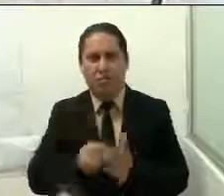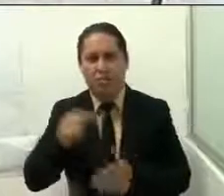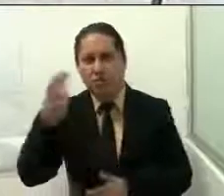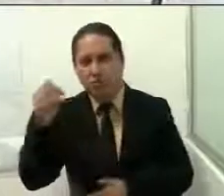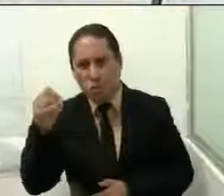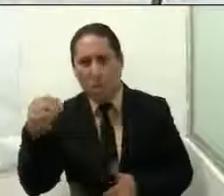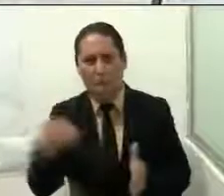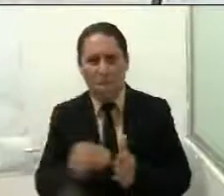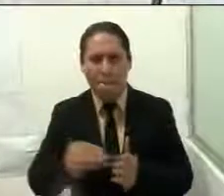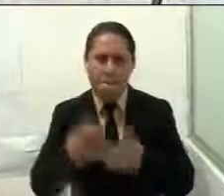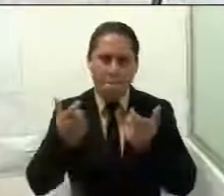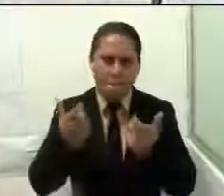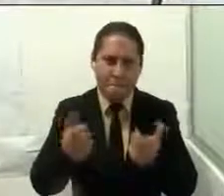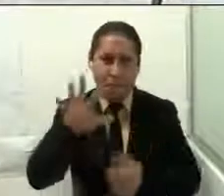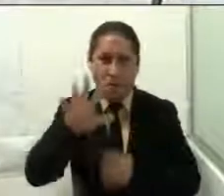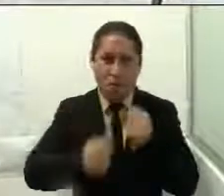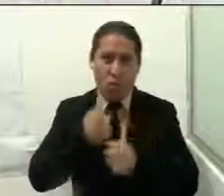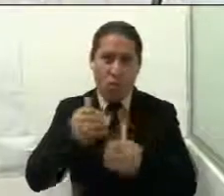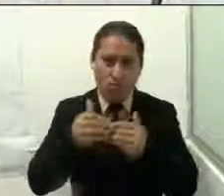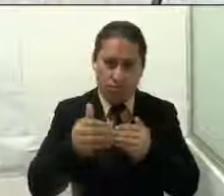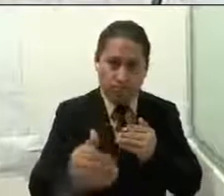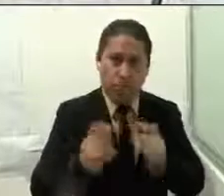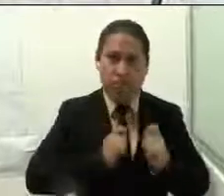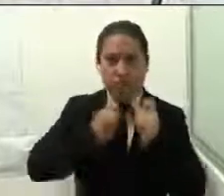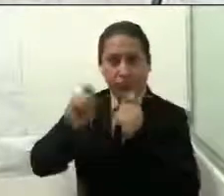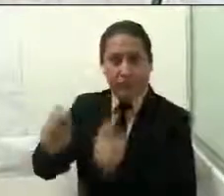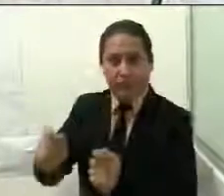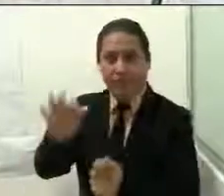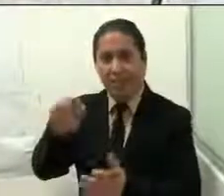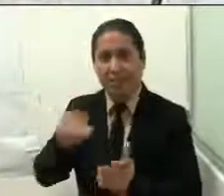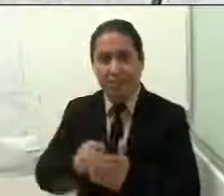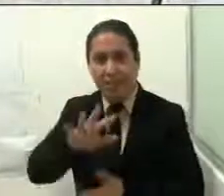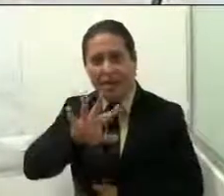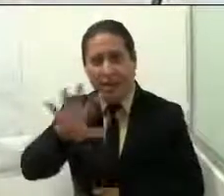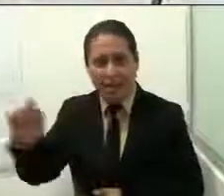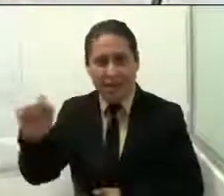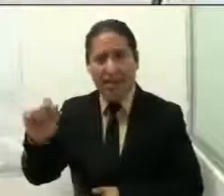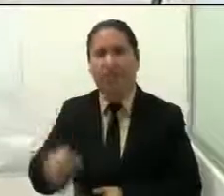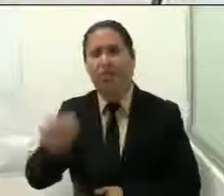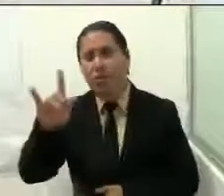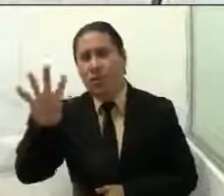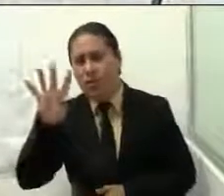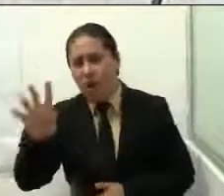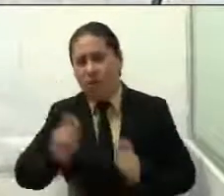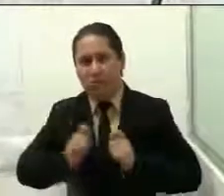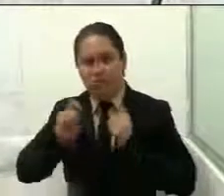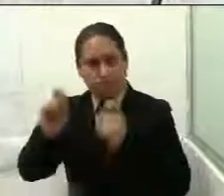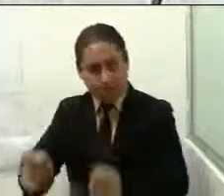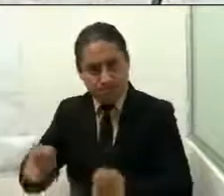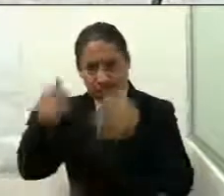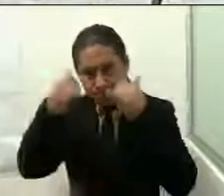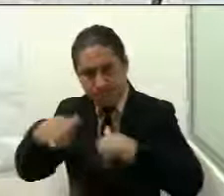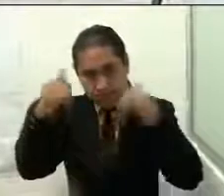en los 5 años de gobierno se entregaron 3 mil 554 sementales y 3